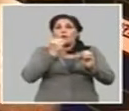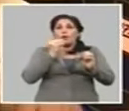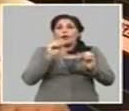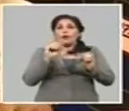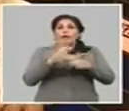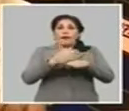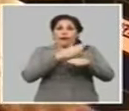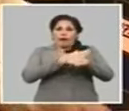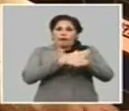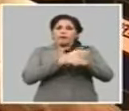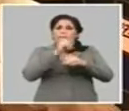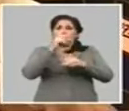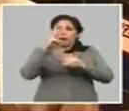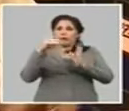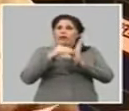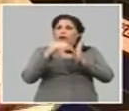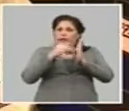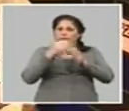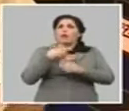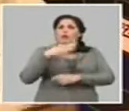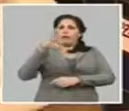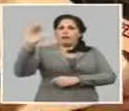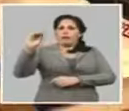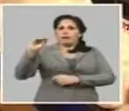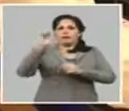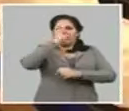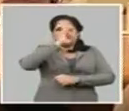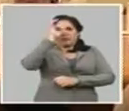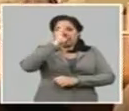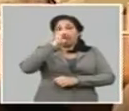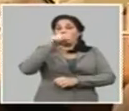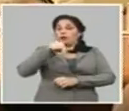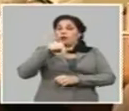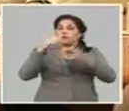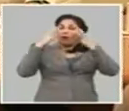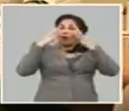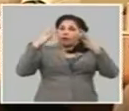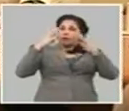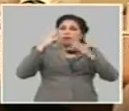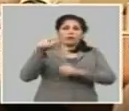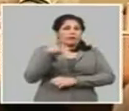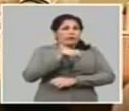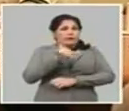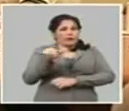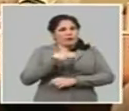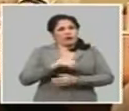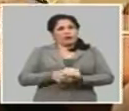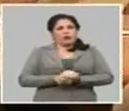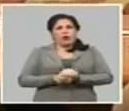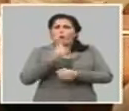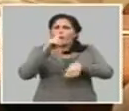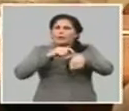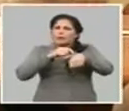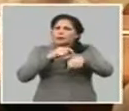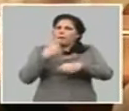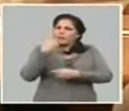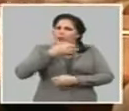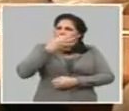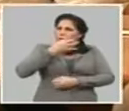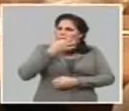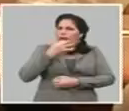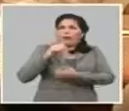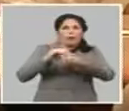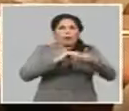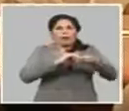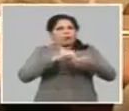antes de las tres de la tarde hay un tema grande que también es rojo un minuto y mis compañeros me